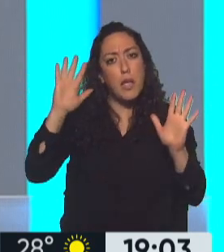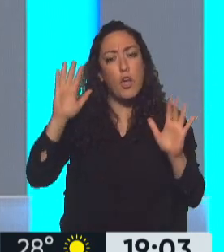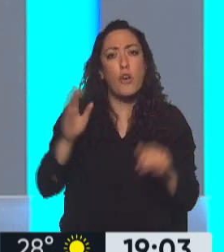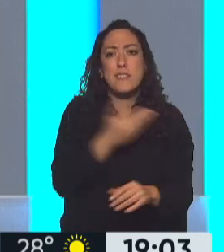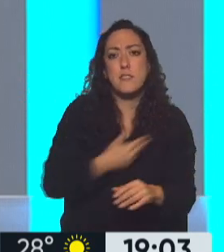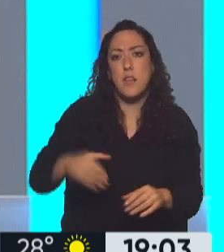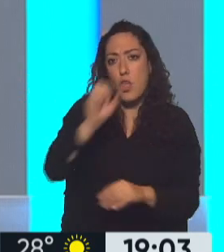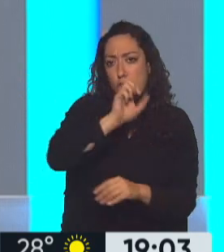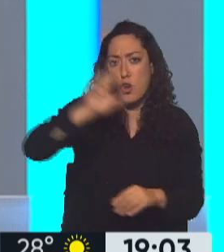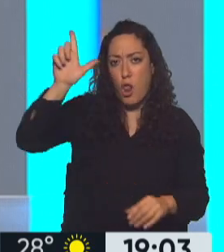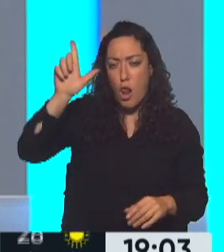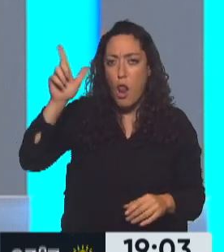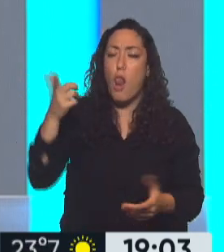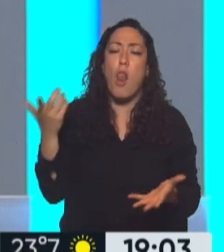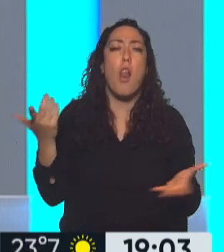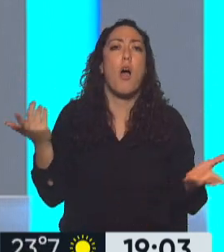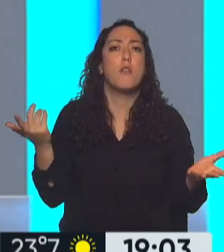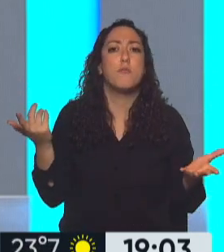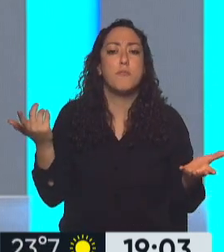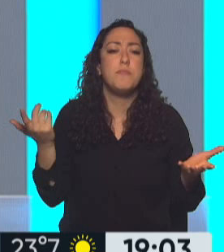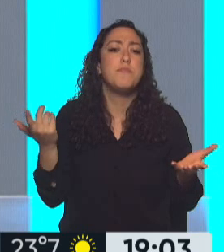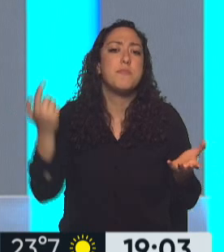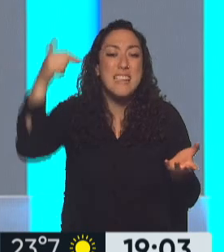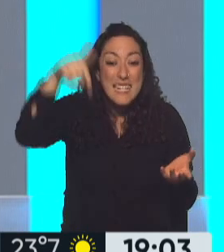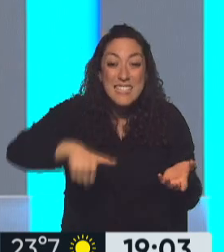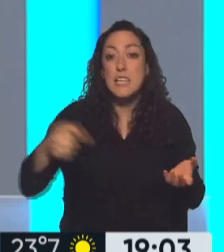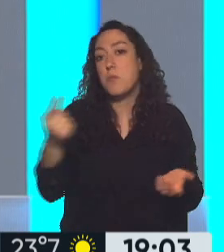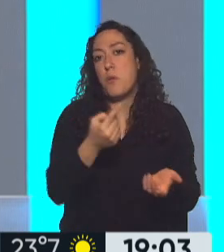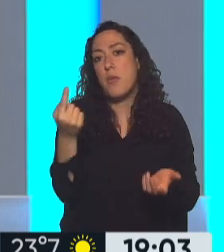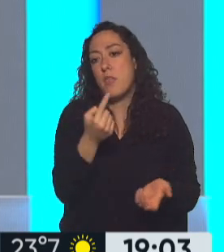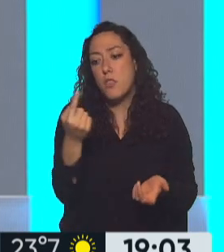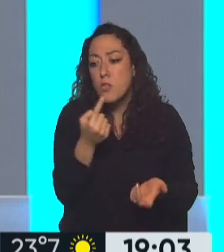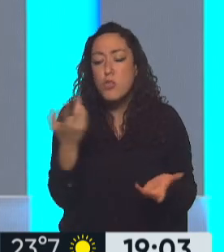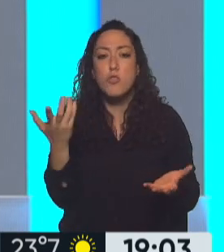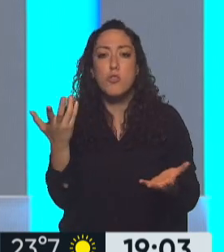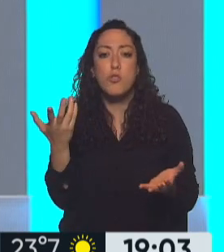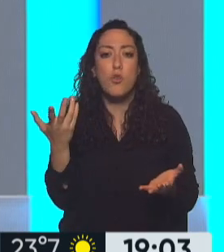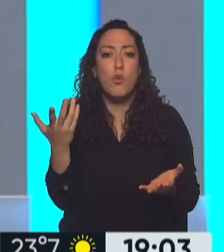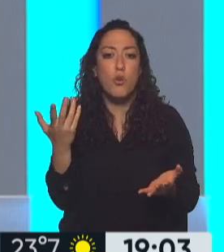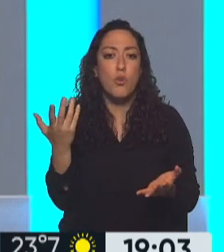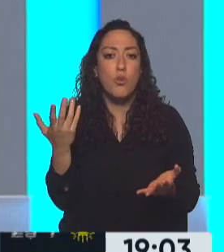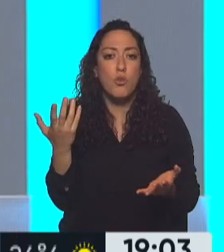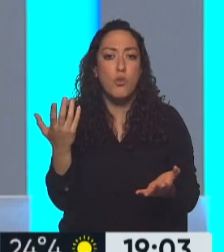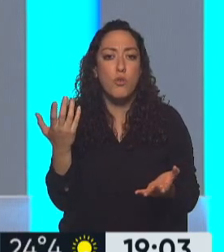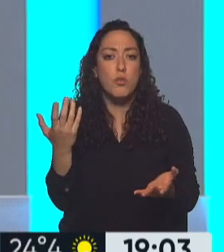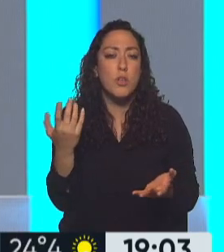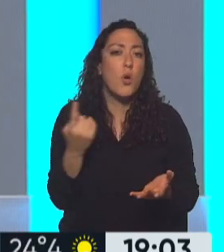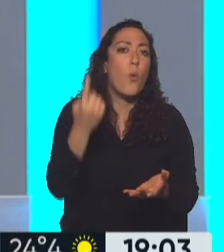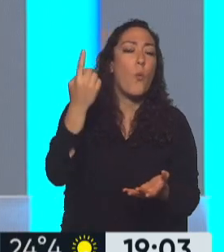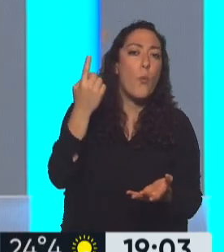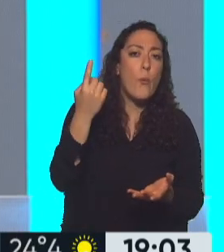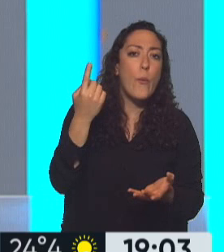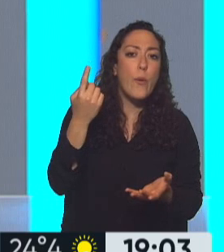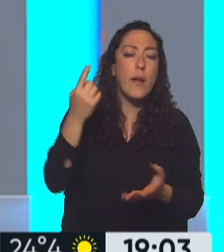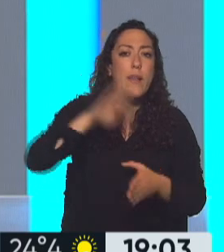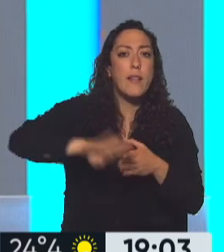estado es también eh en este momento eh una una asignatura de